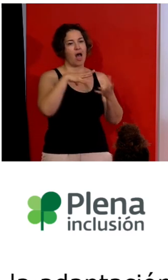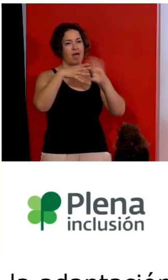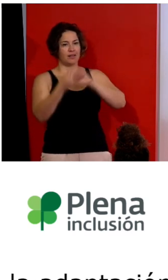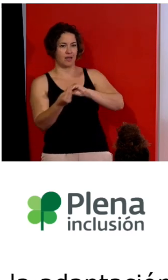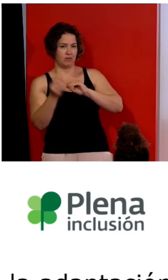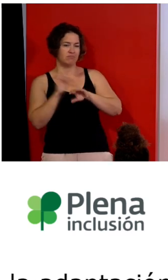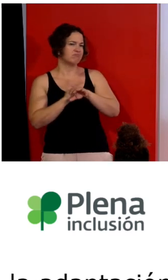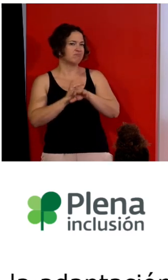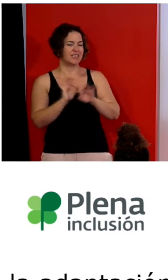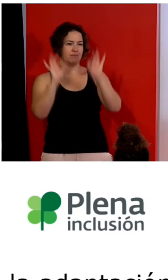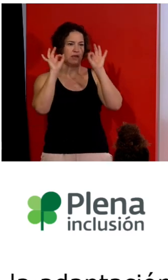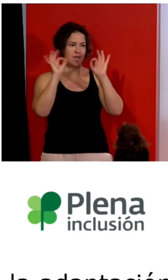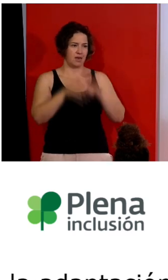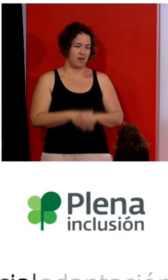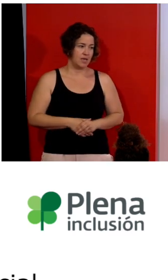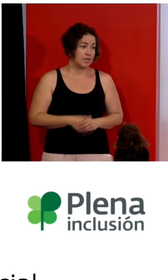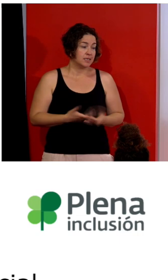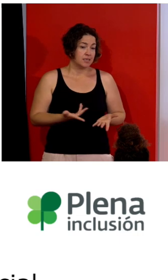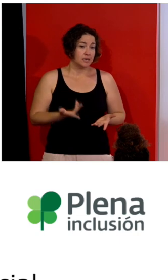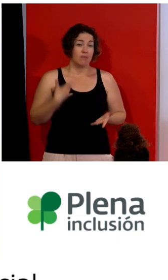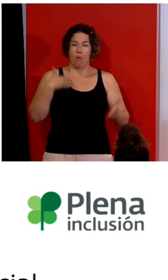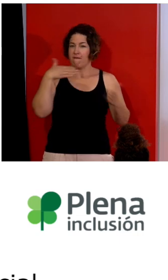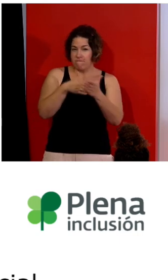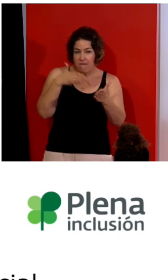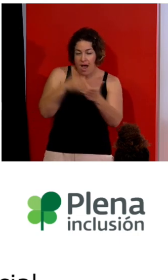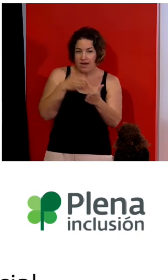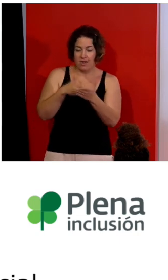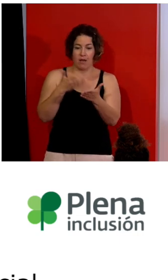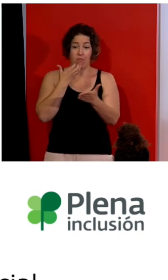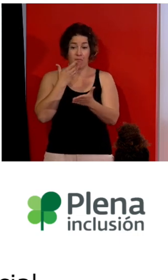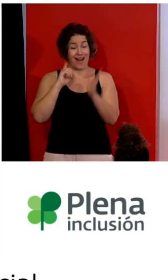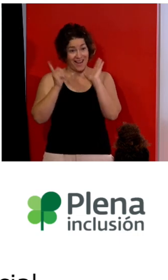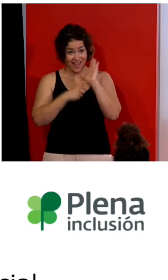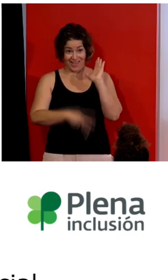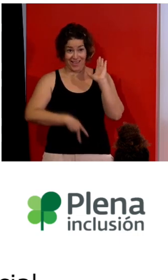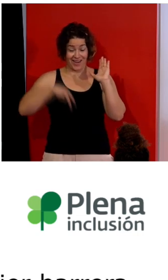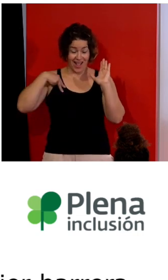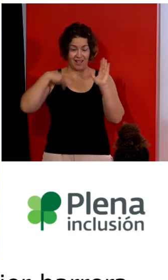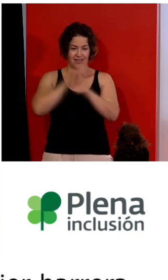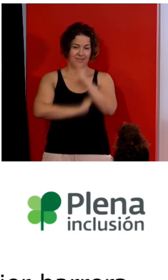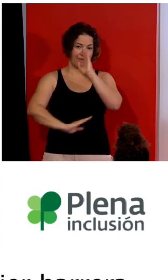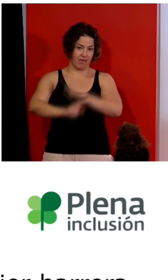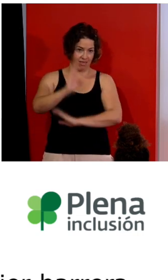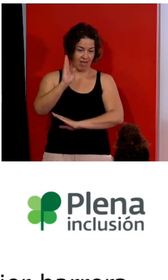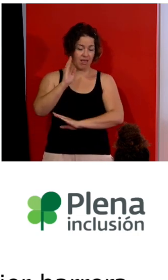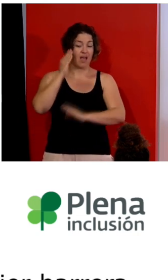sensibilidad para impedir que cualquier barrera, como dice la Ley General de la Discapacidad, sea un